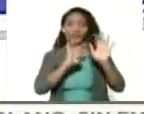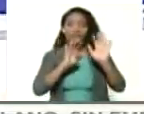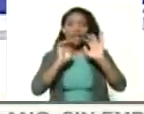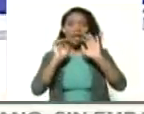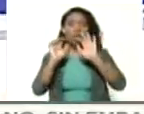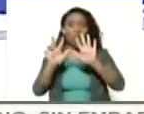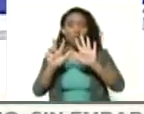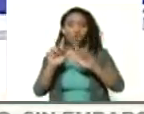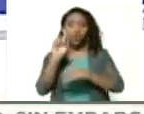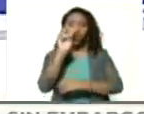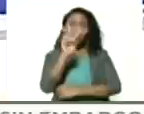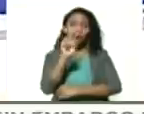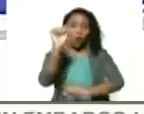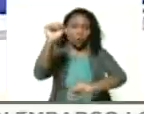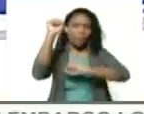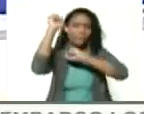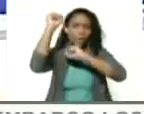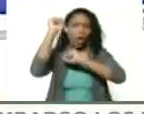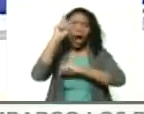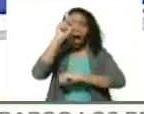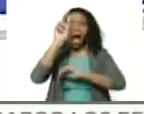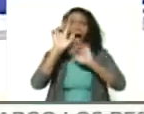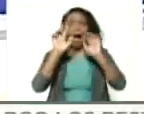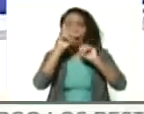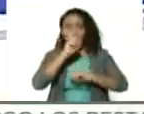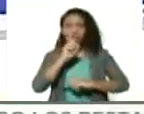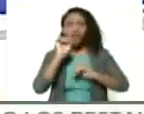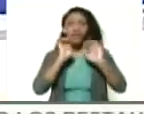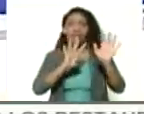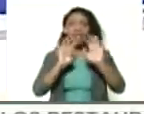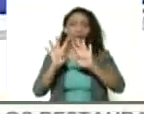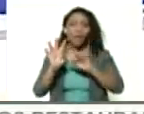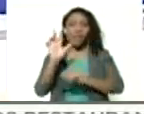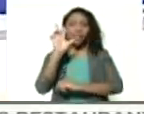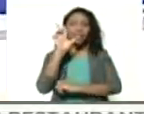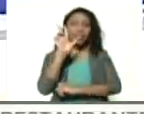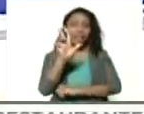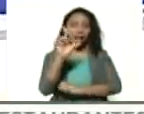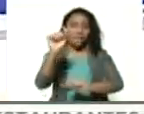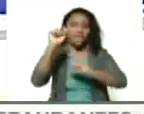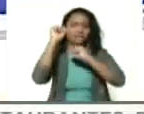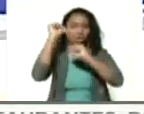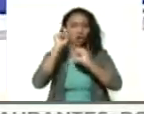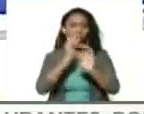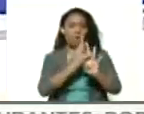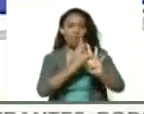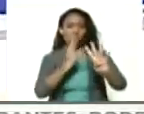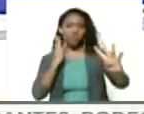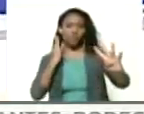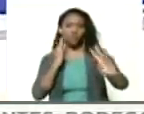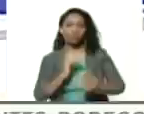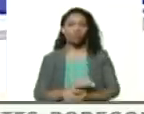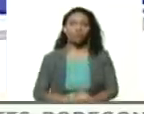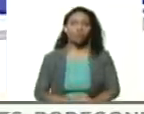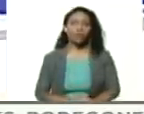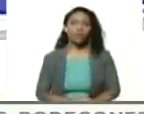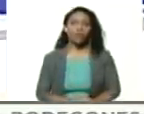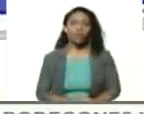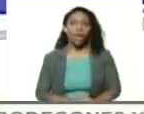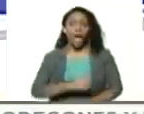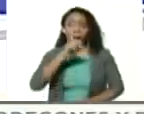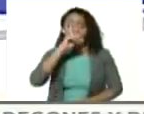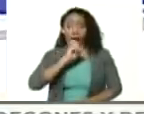dos victorias, en el año 99 tres victorias en fila, en el